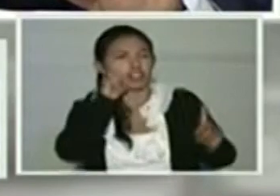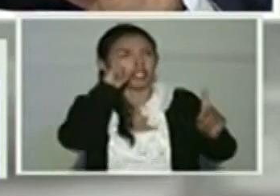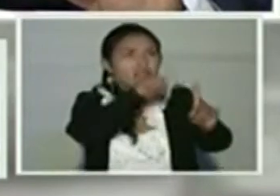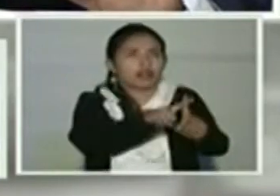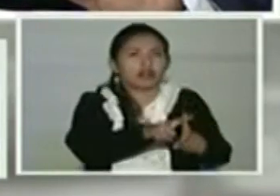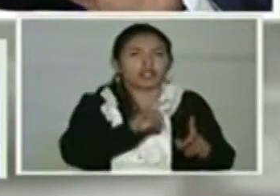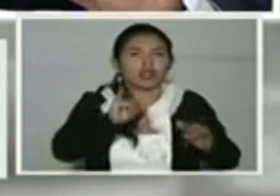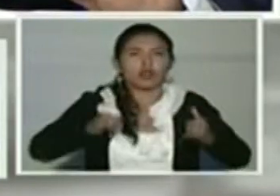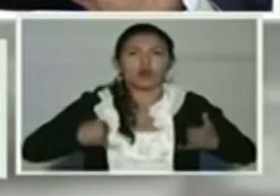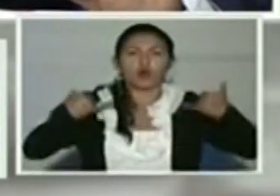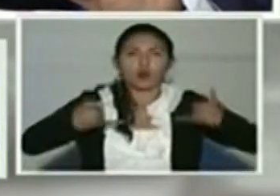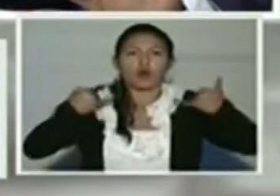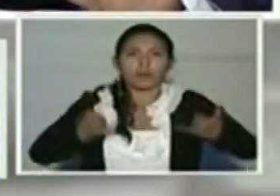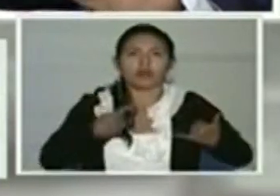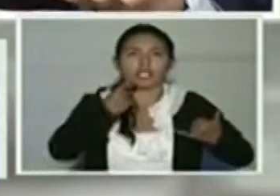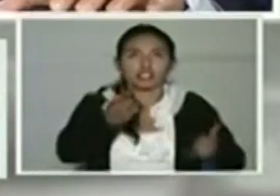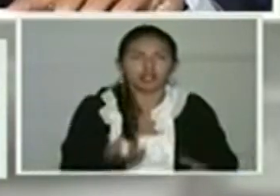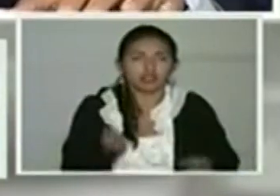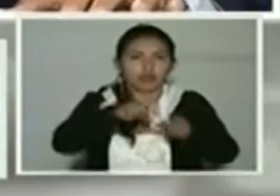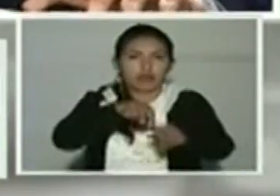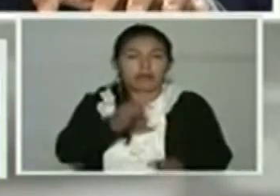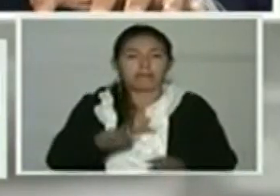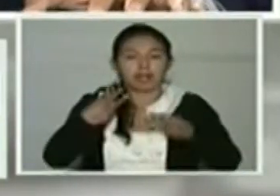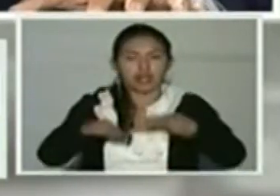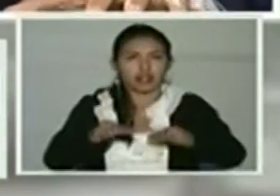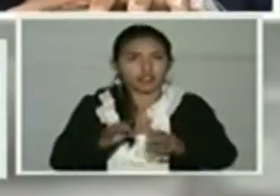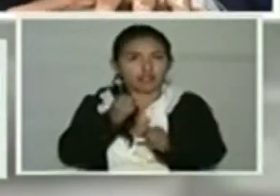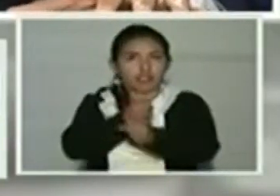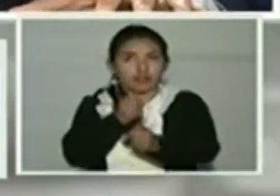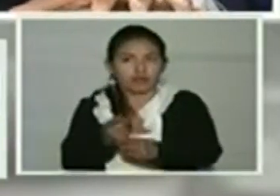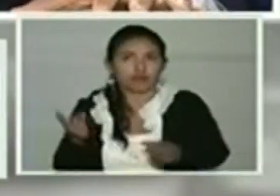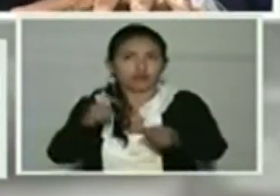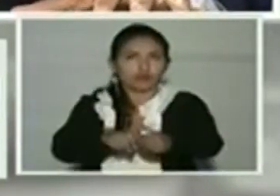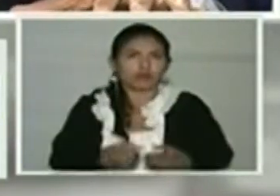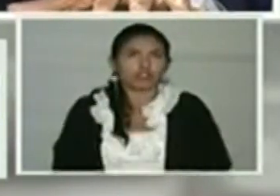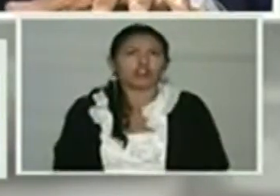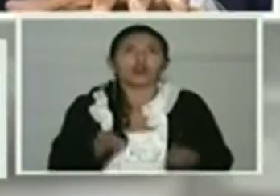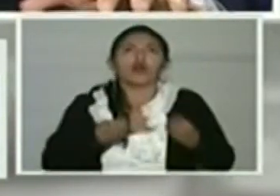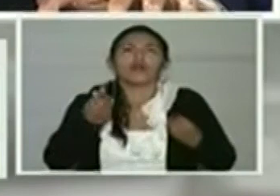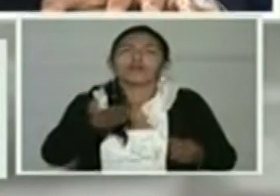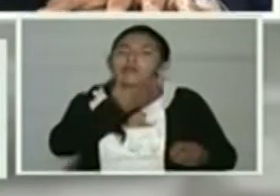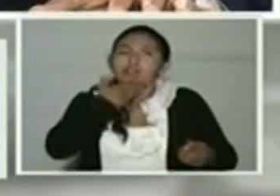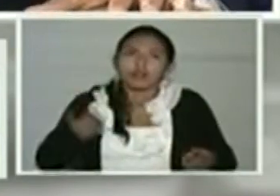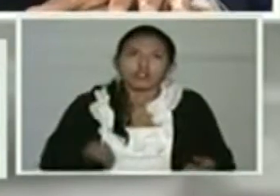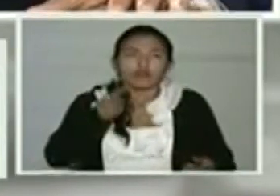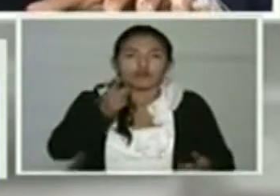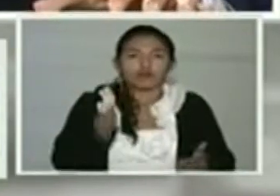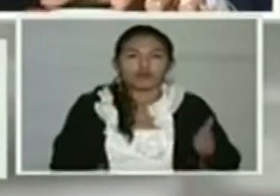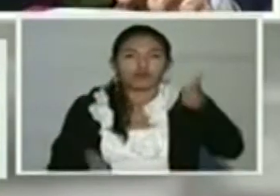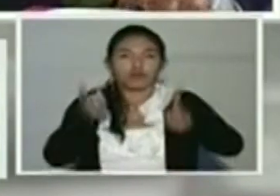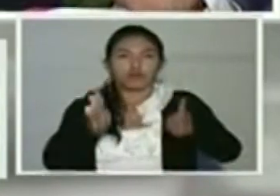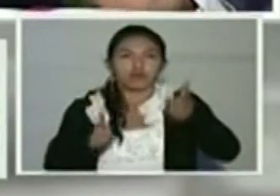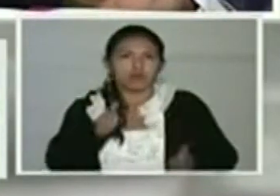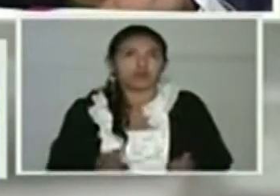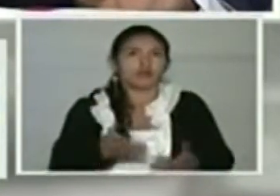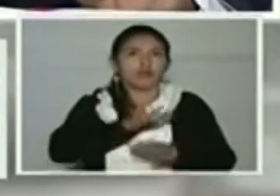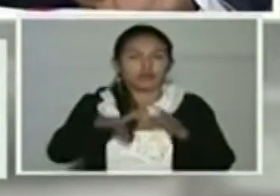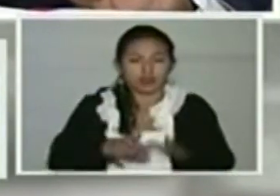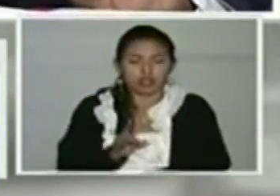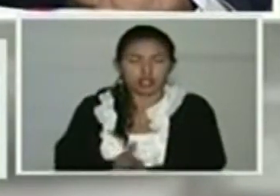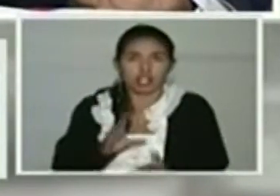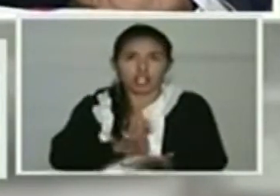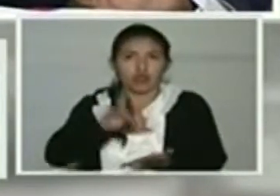tengan la capacidad de poder insertarse al mercado laboral como ustedes de alguna manera van a mejorar las competencias y habilidades en educación